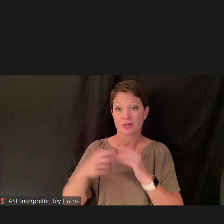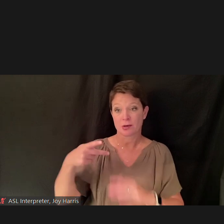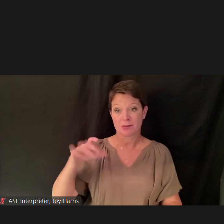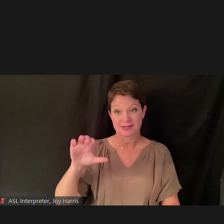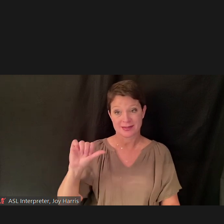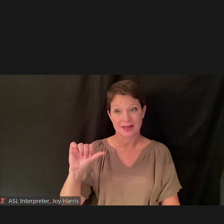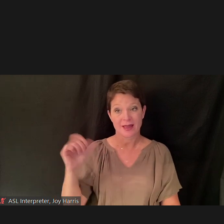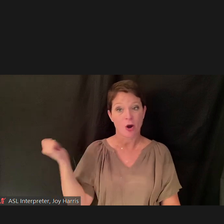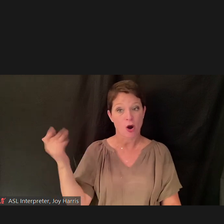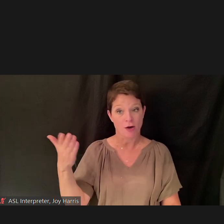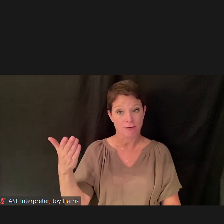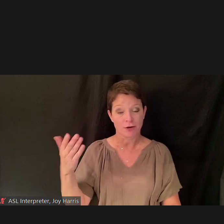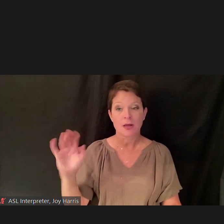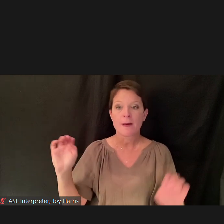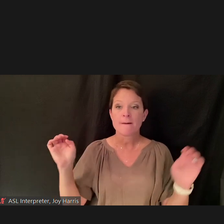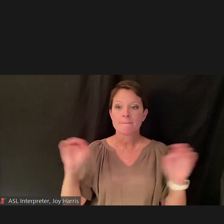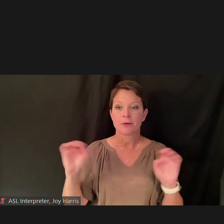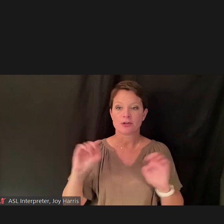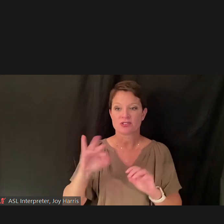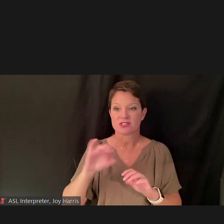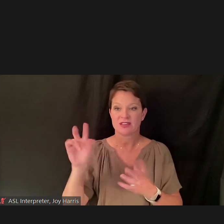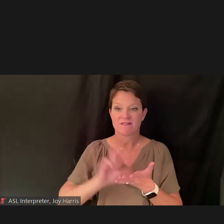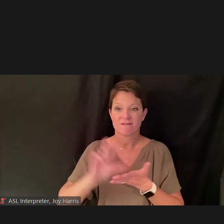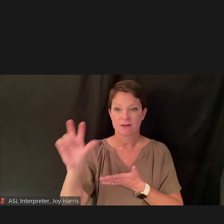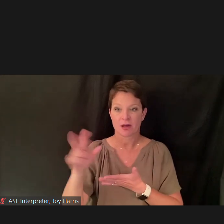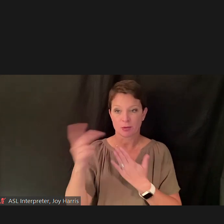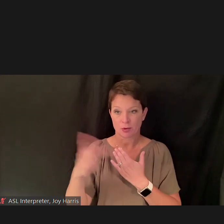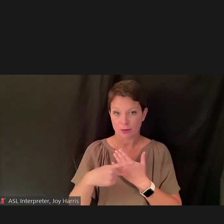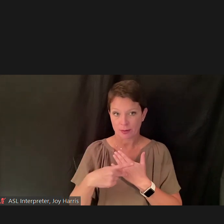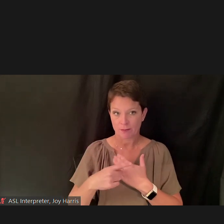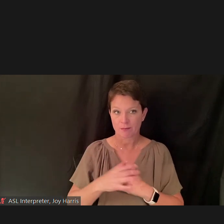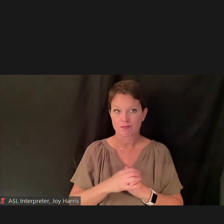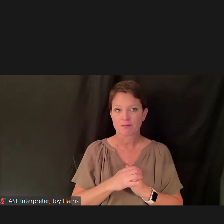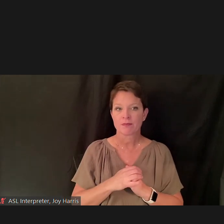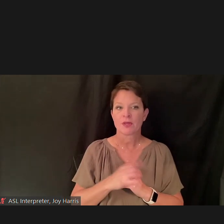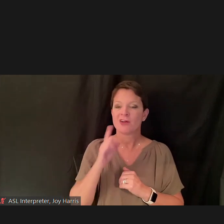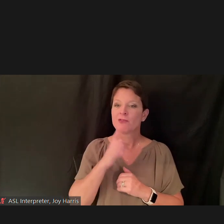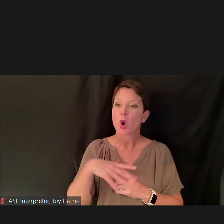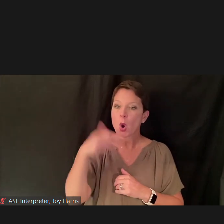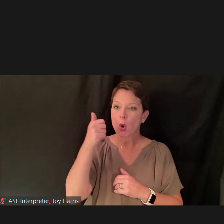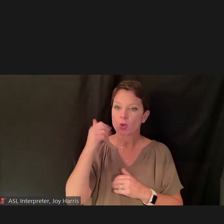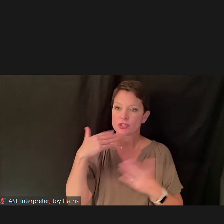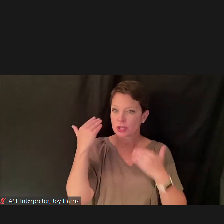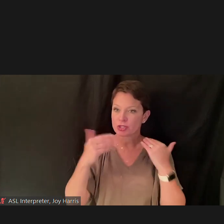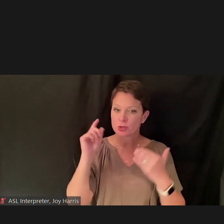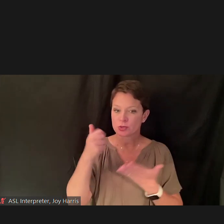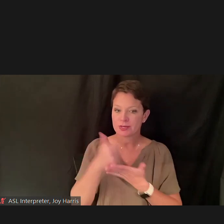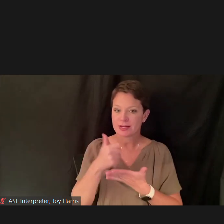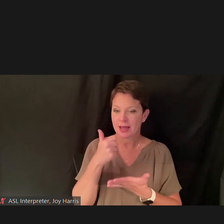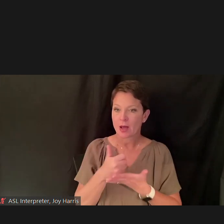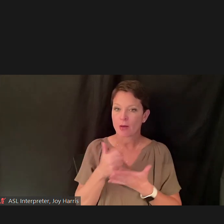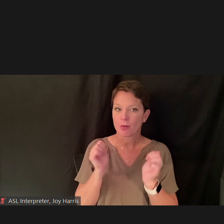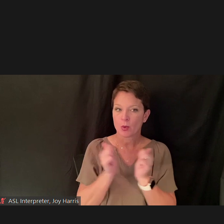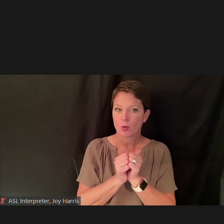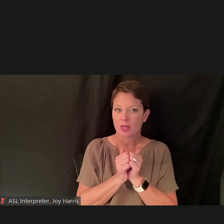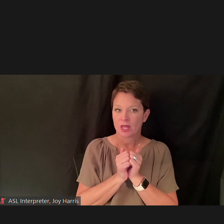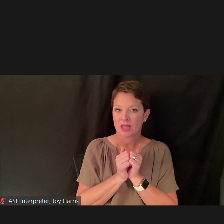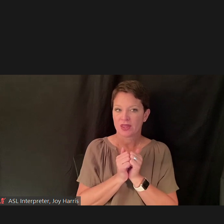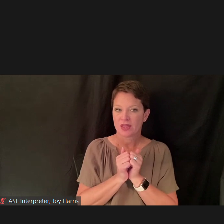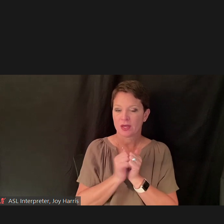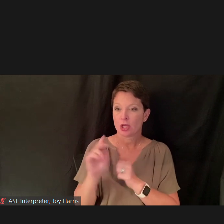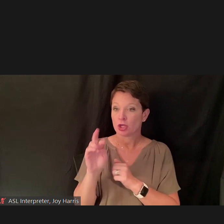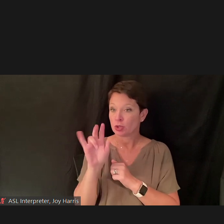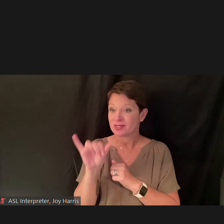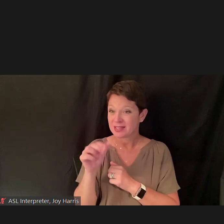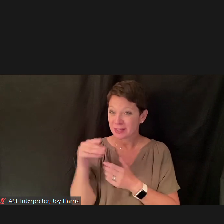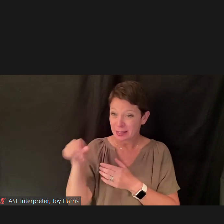Otro programa, el programa de fondo de emergencia para adultos